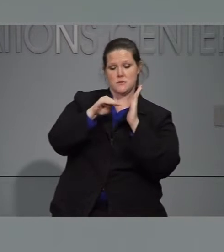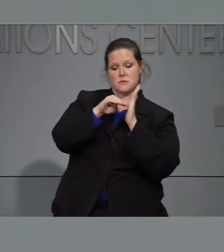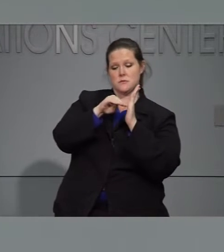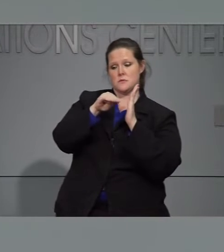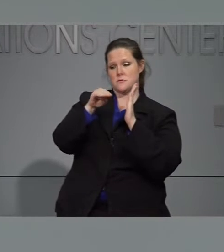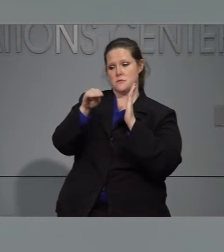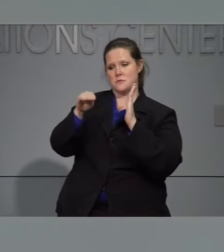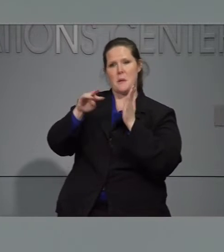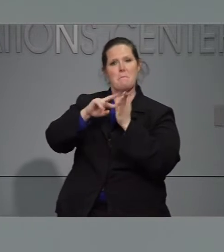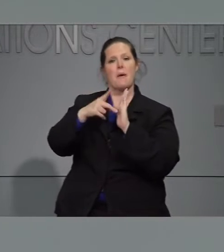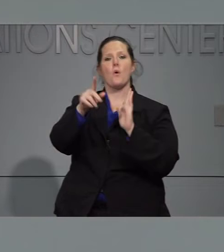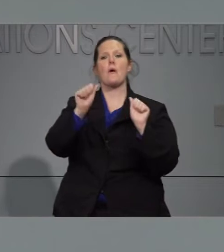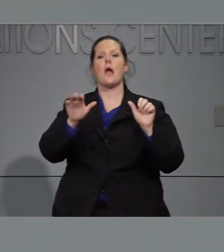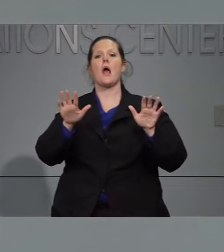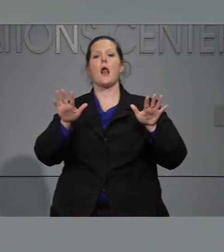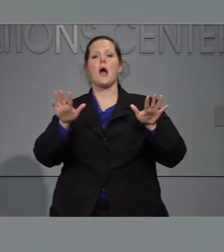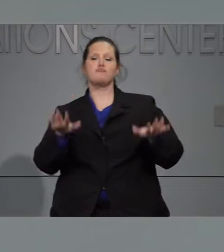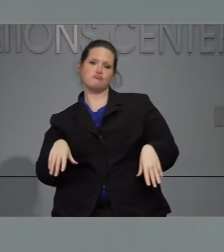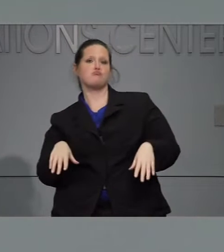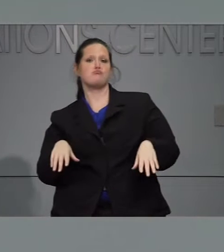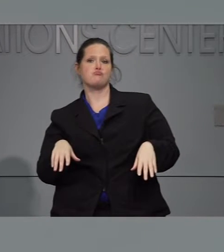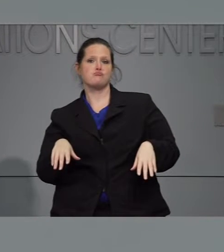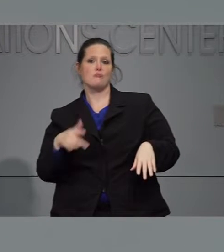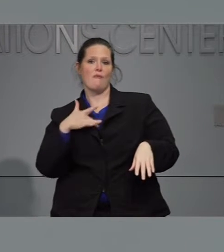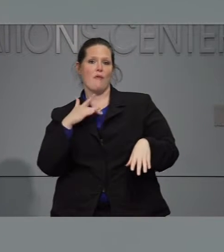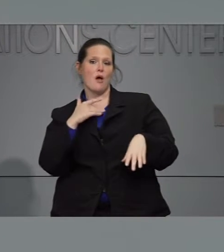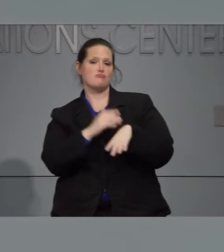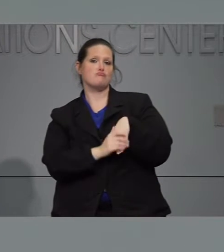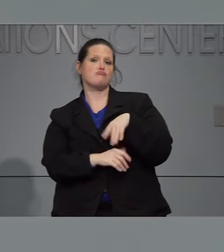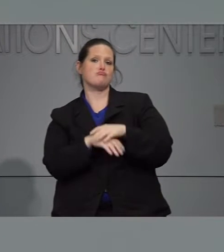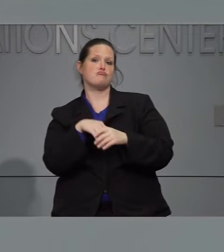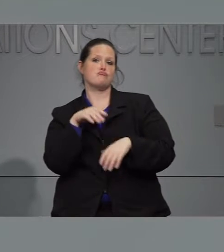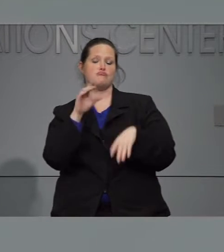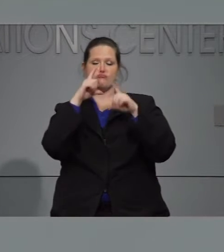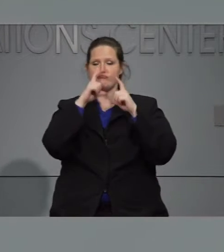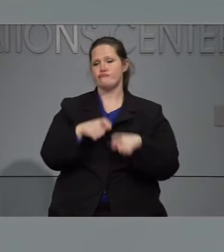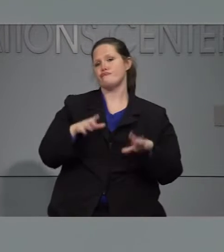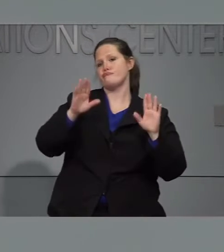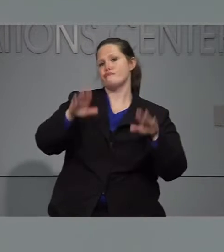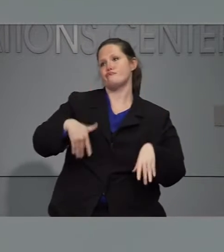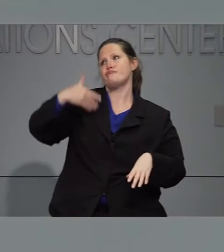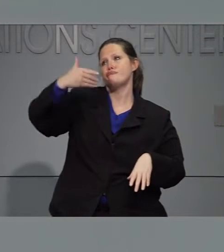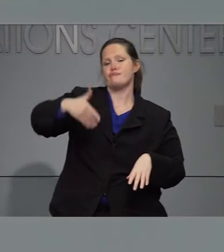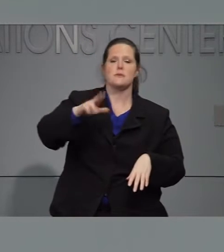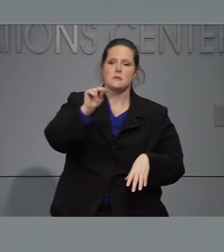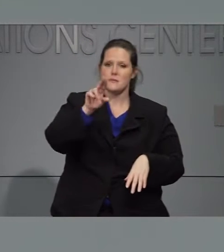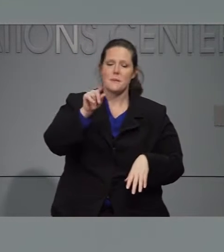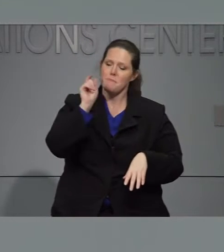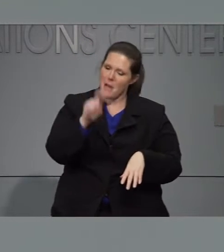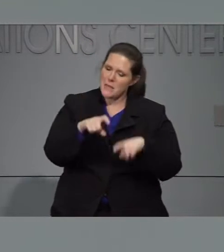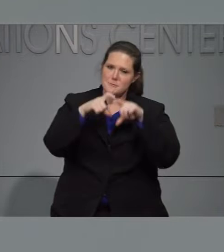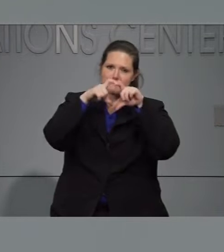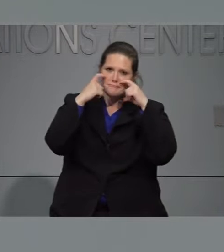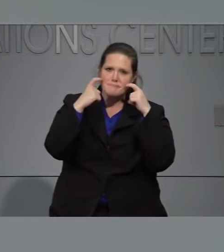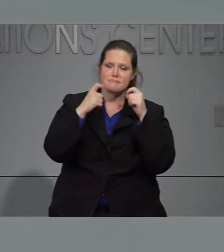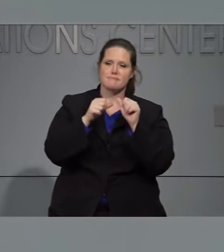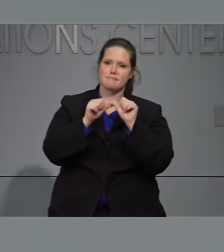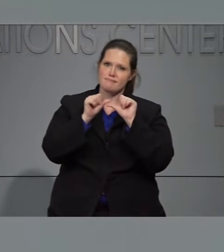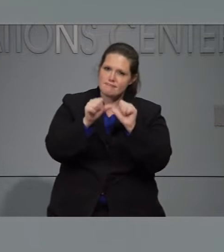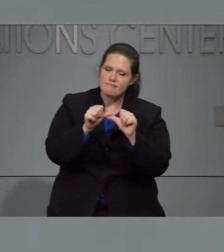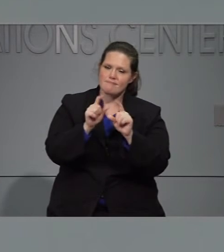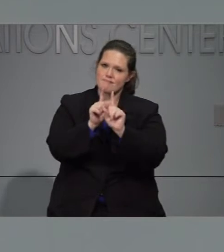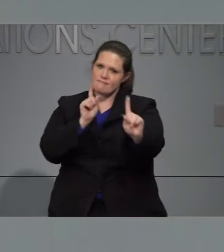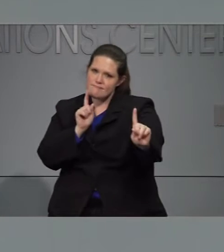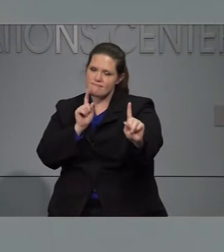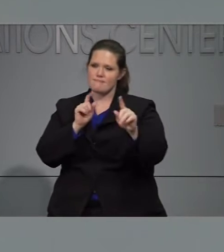tenemos que redoblar nuestros esfuerzos. Mientras estamos estabilizando, estas tendencias siguen siendo altas, añadiendo casi 2,000 casos